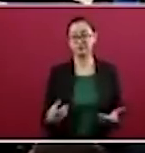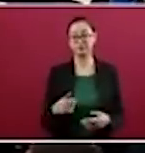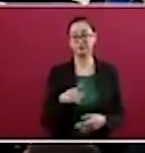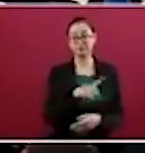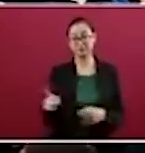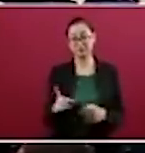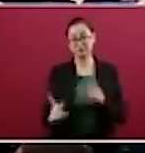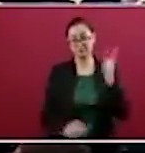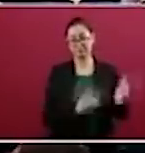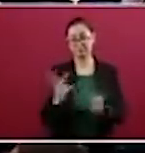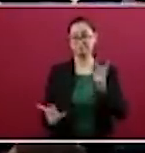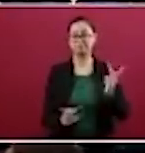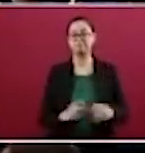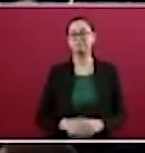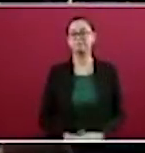respuestas.